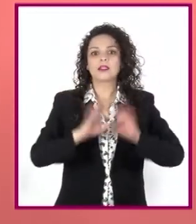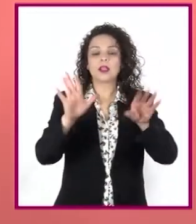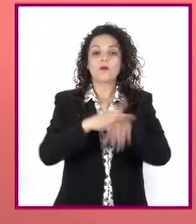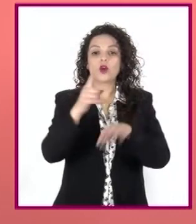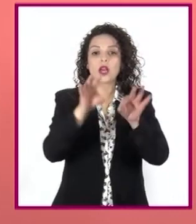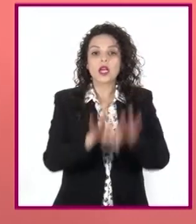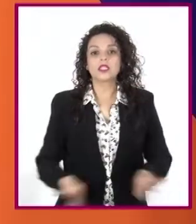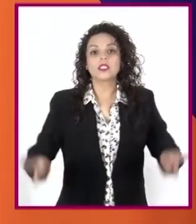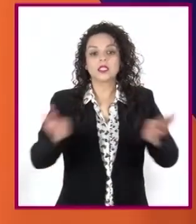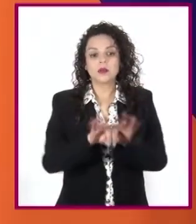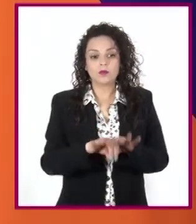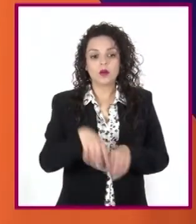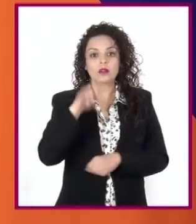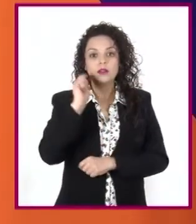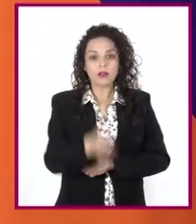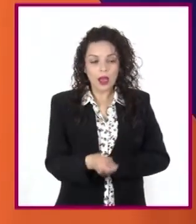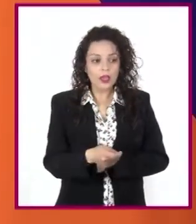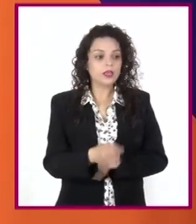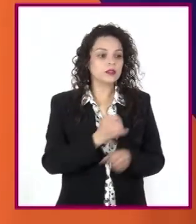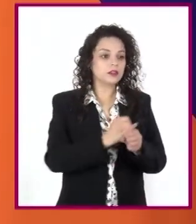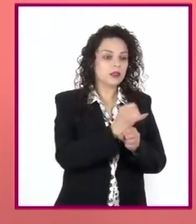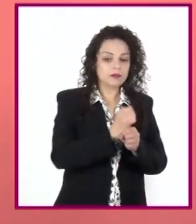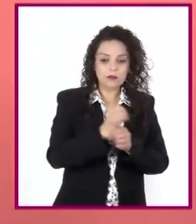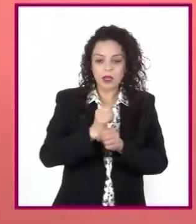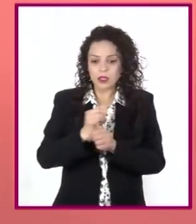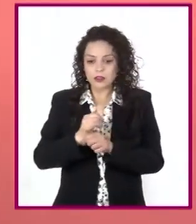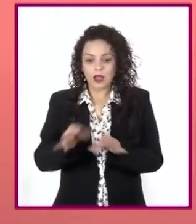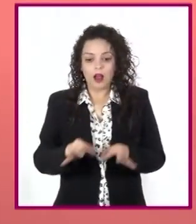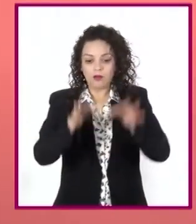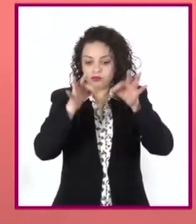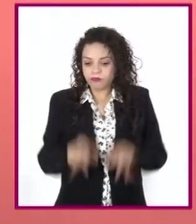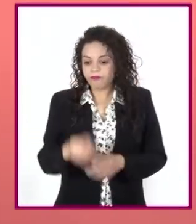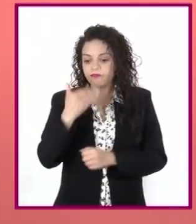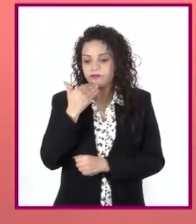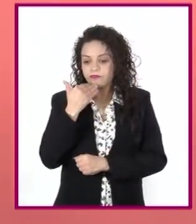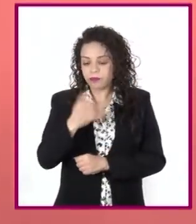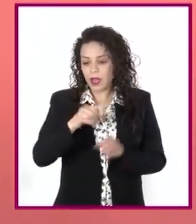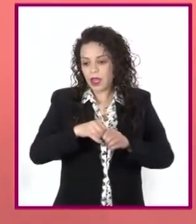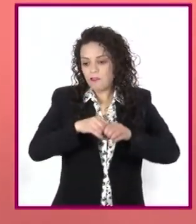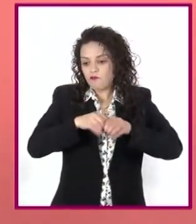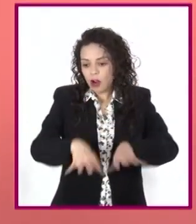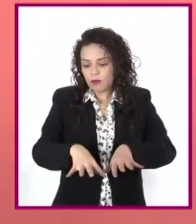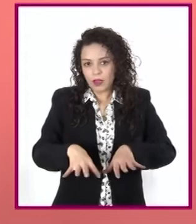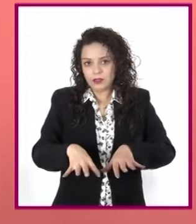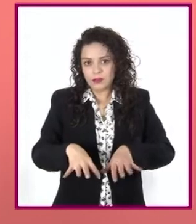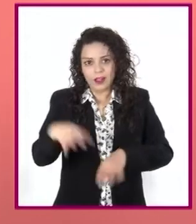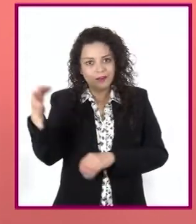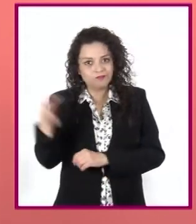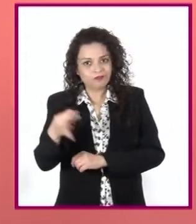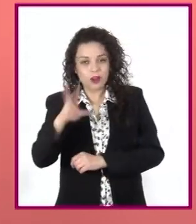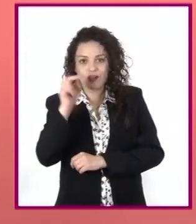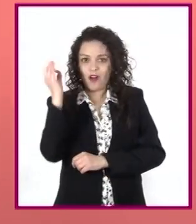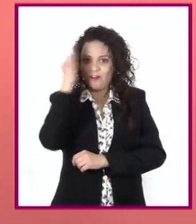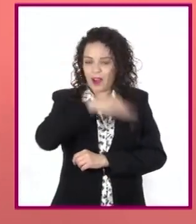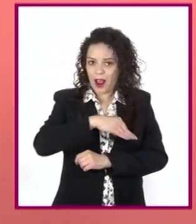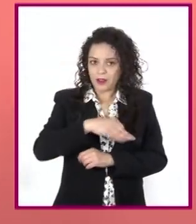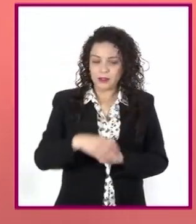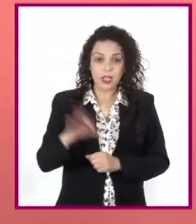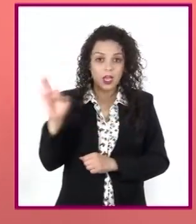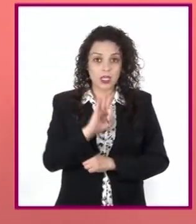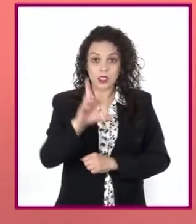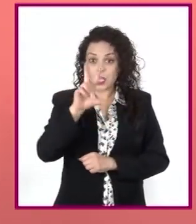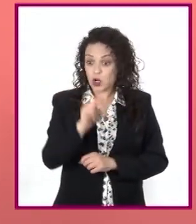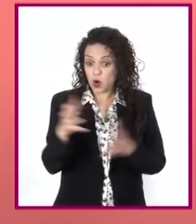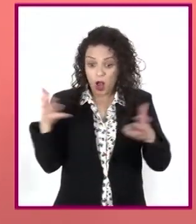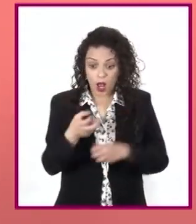importante consultar y citar fuentes de información cuando se realiza una investigación. No hacerlo restará valor a su